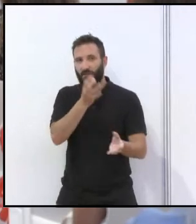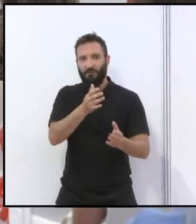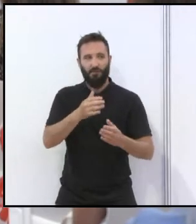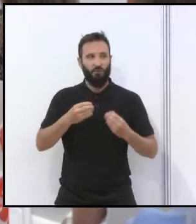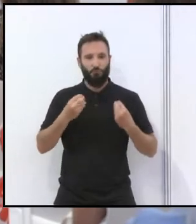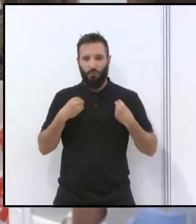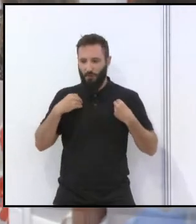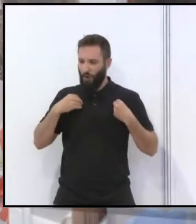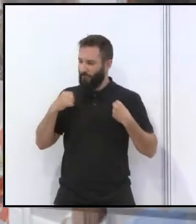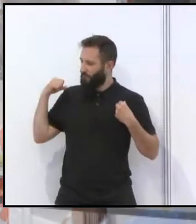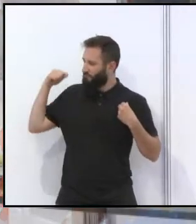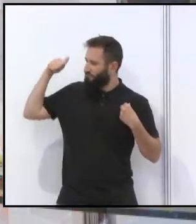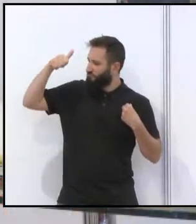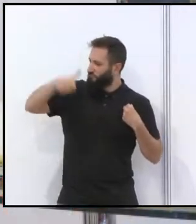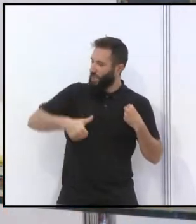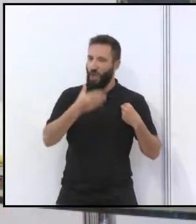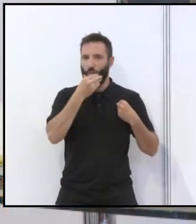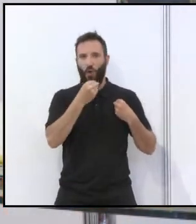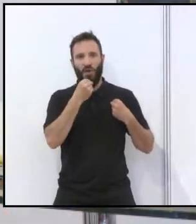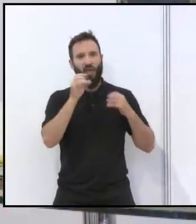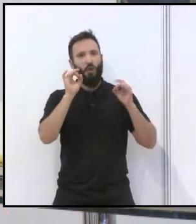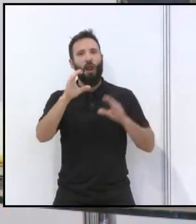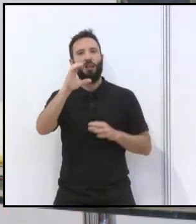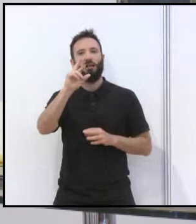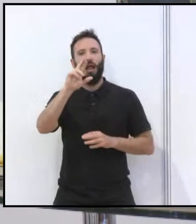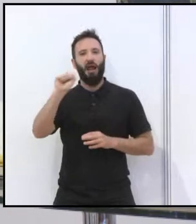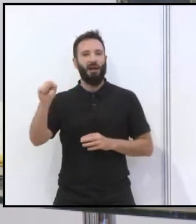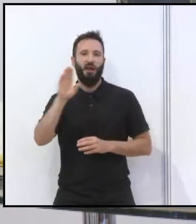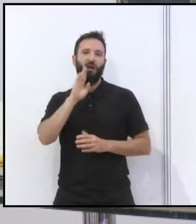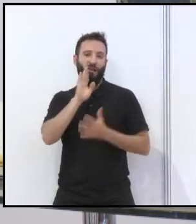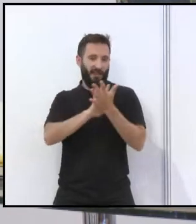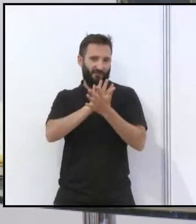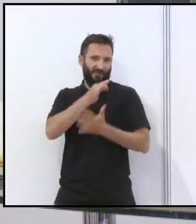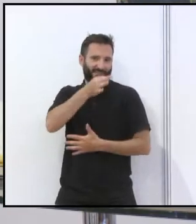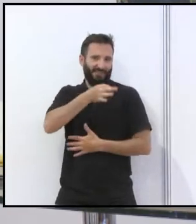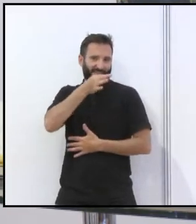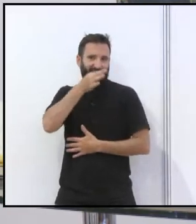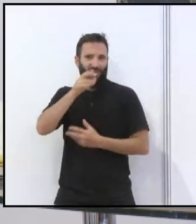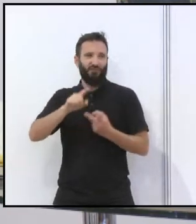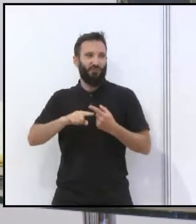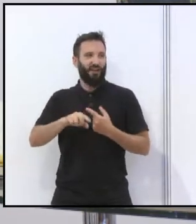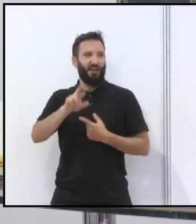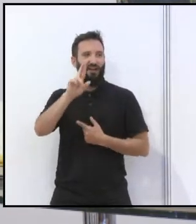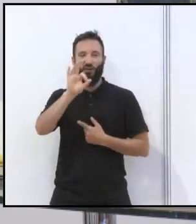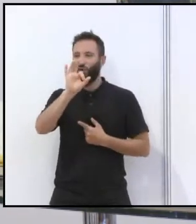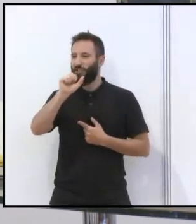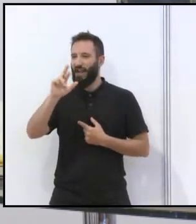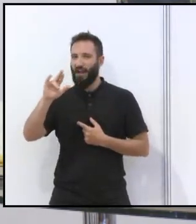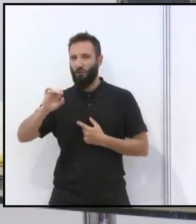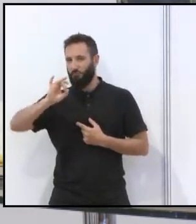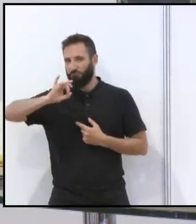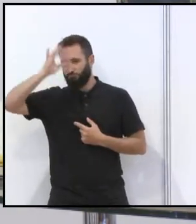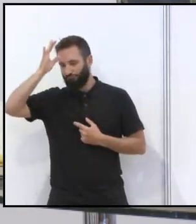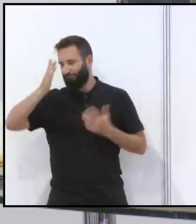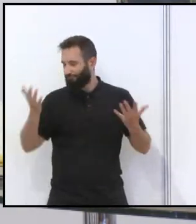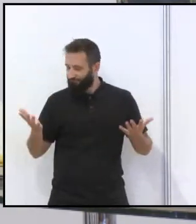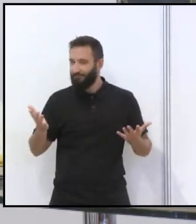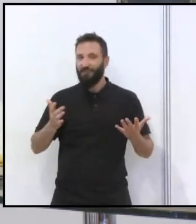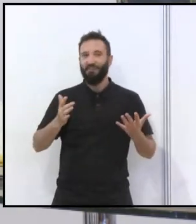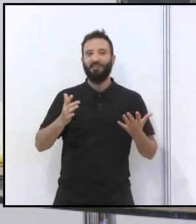biografía así muy mona, ¿no?, como la que nos leyó Clara, salvo la parte de que Rosario es ignota, no se la crean.